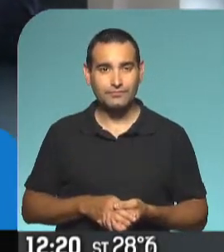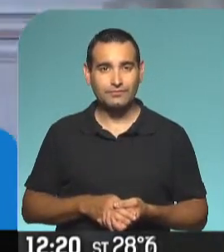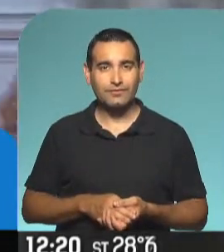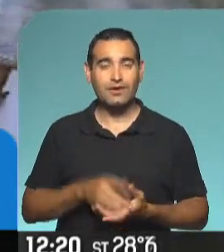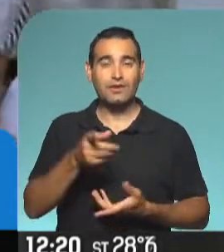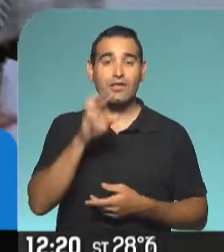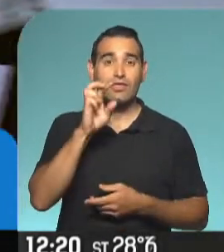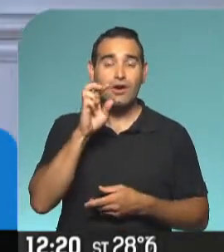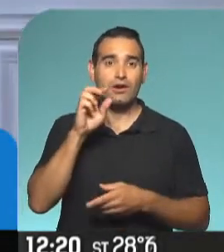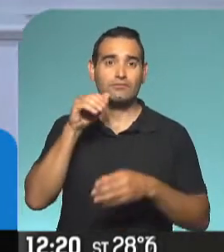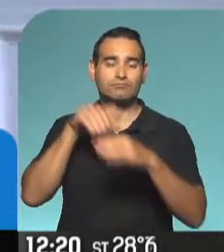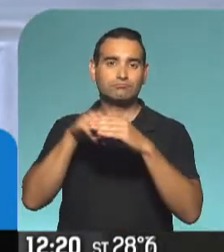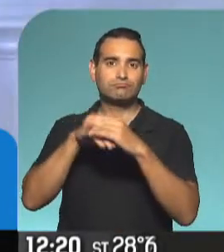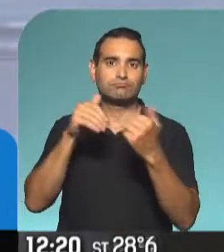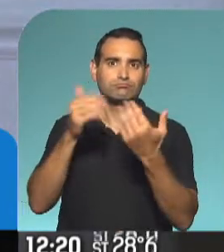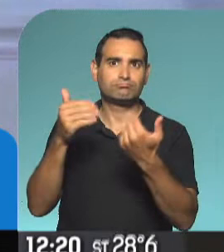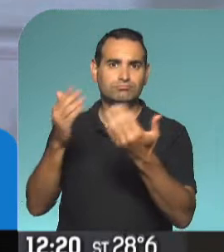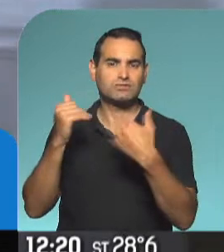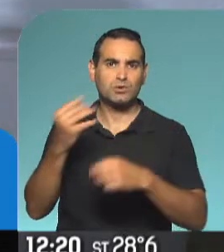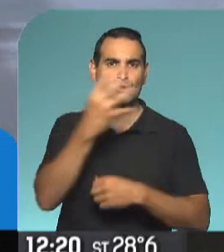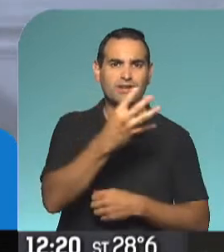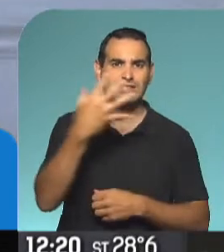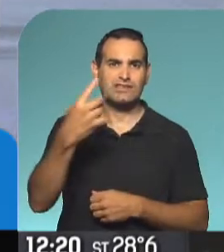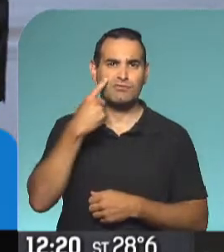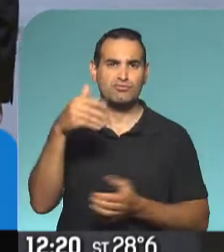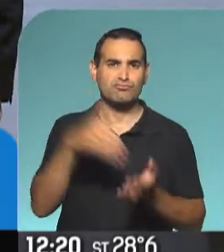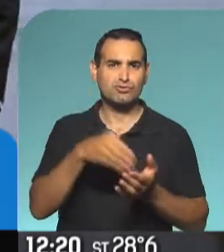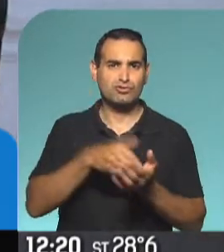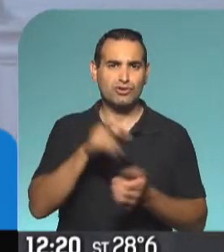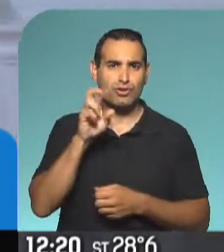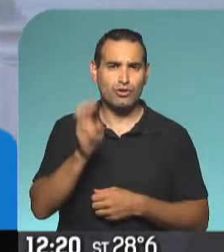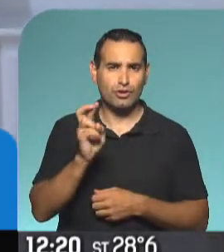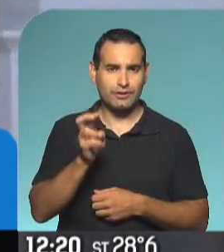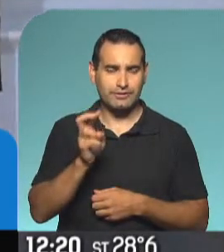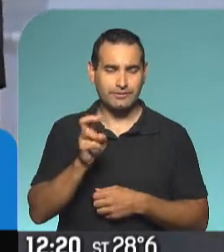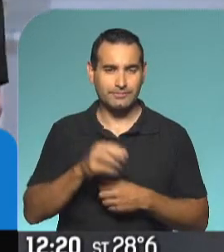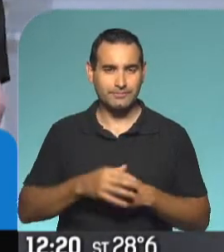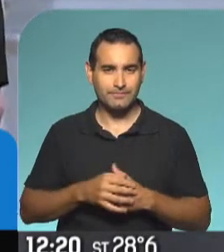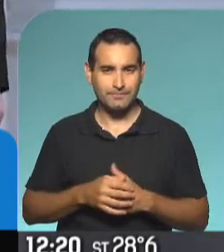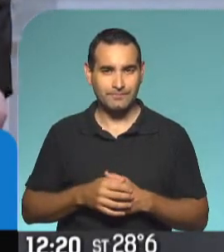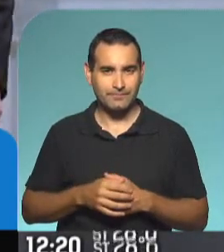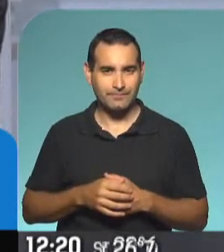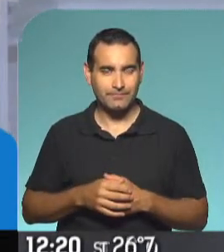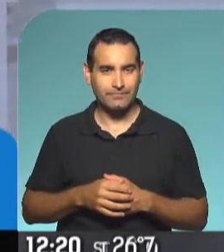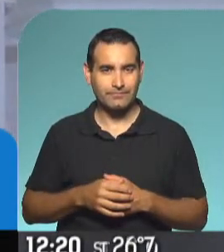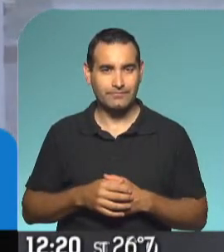fuga de capitales que llegó a los 45 mil millones de dólares. Uh-huh. Esto